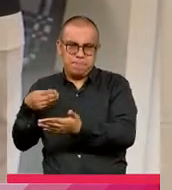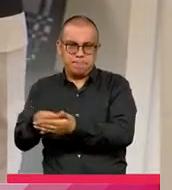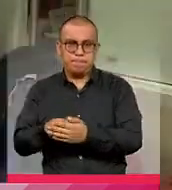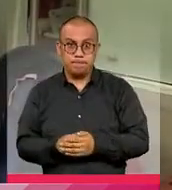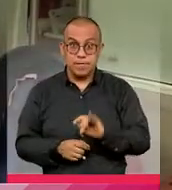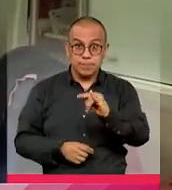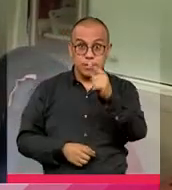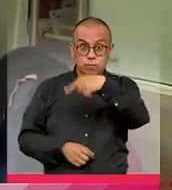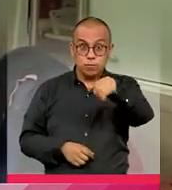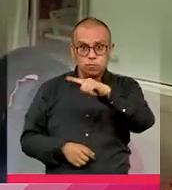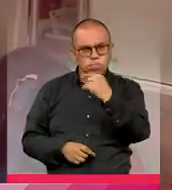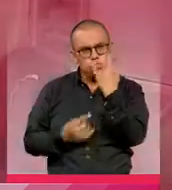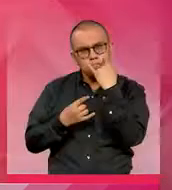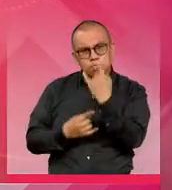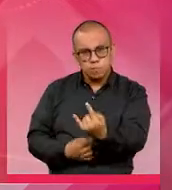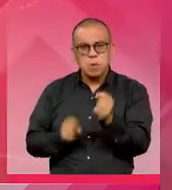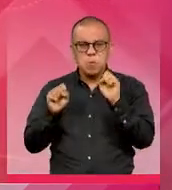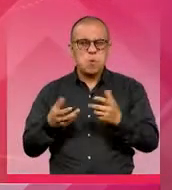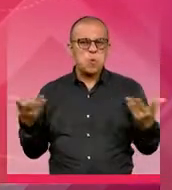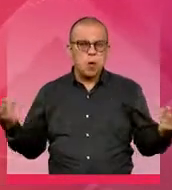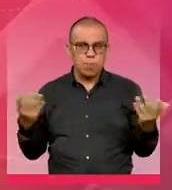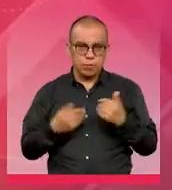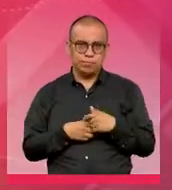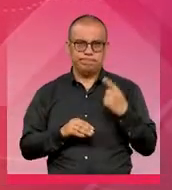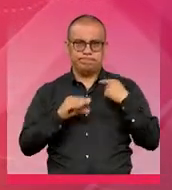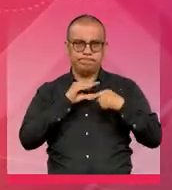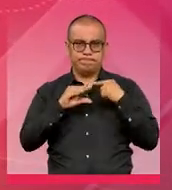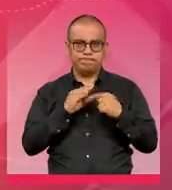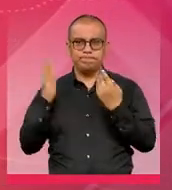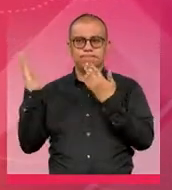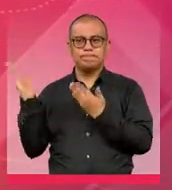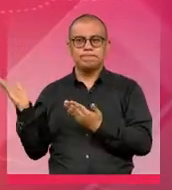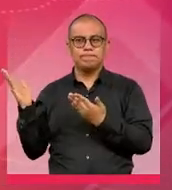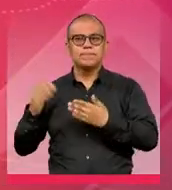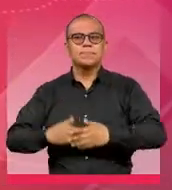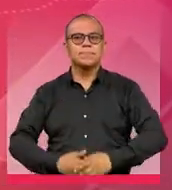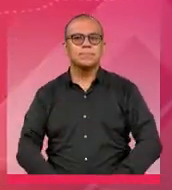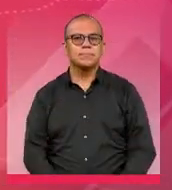interesados en el programa pueden escribir al siguiente correo electrónico: